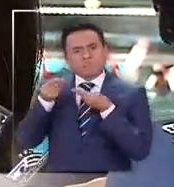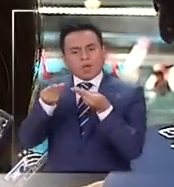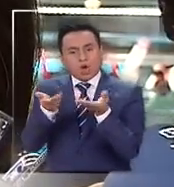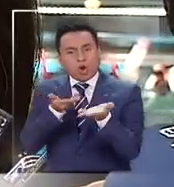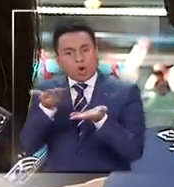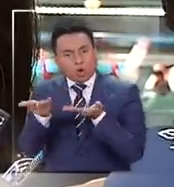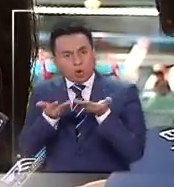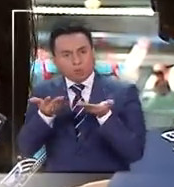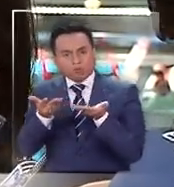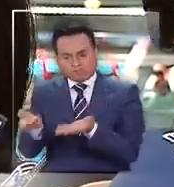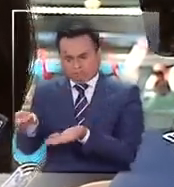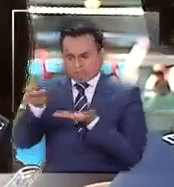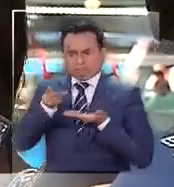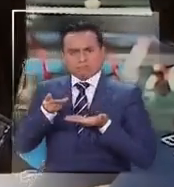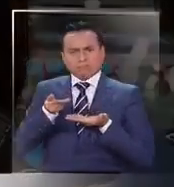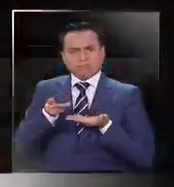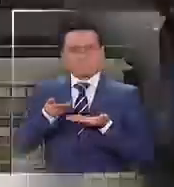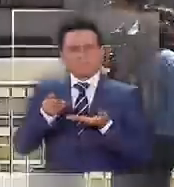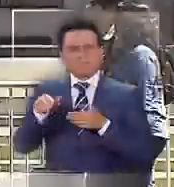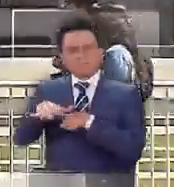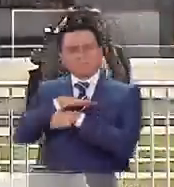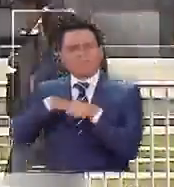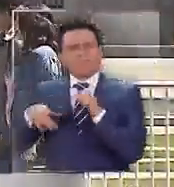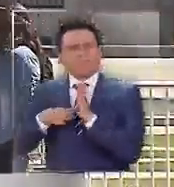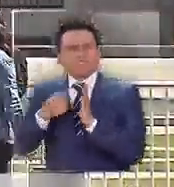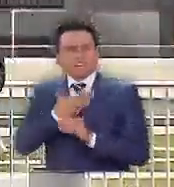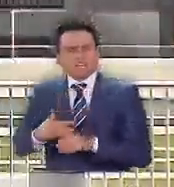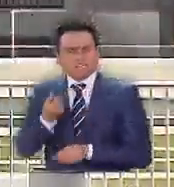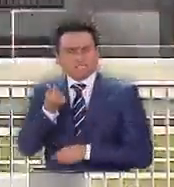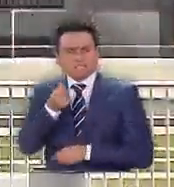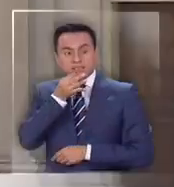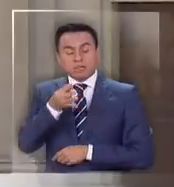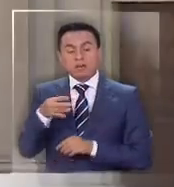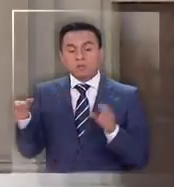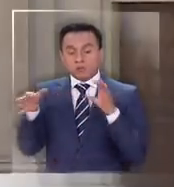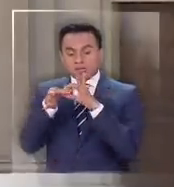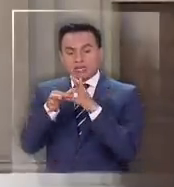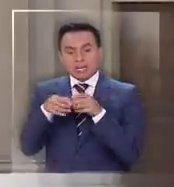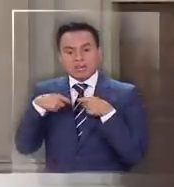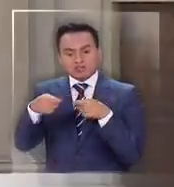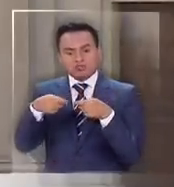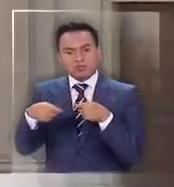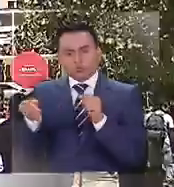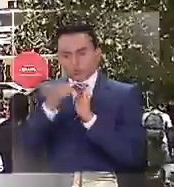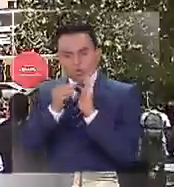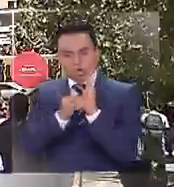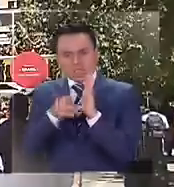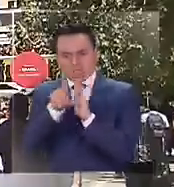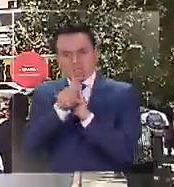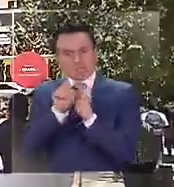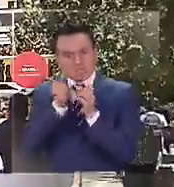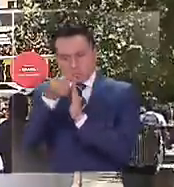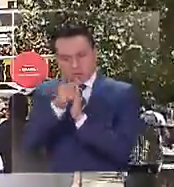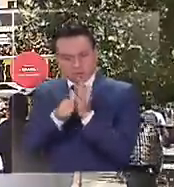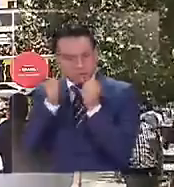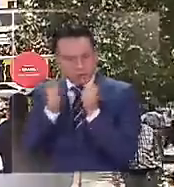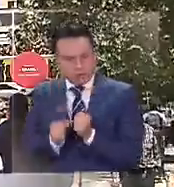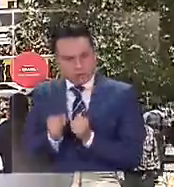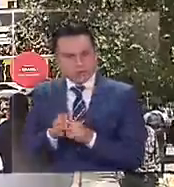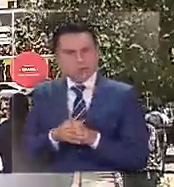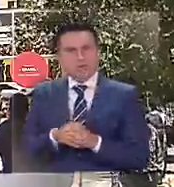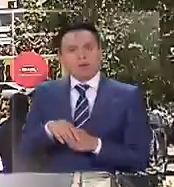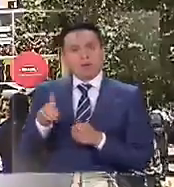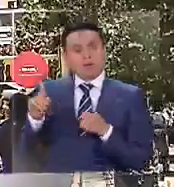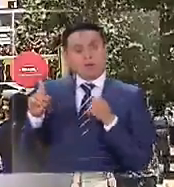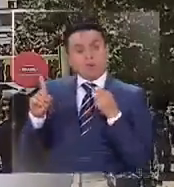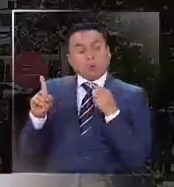cómo hemos recibido la situación fiscal. Pero, ¿se pueden comprometer gastos que no están contemplados en la ley de presupuesto? O él